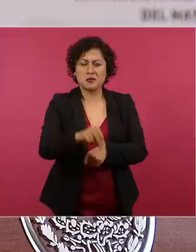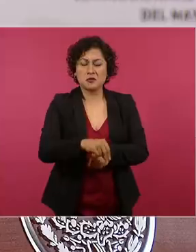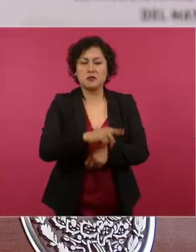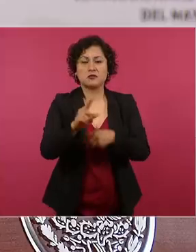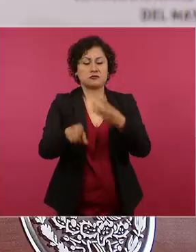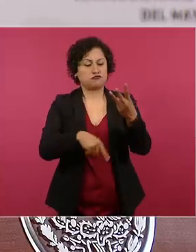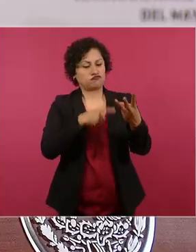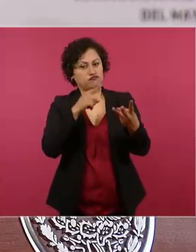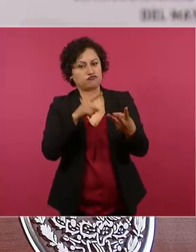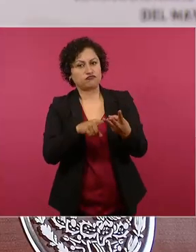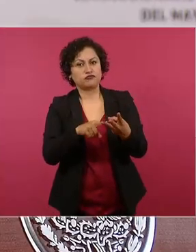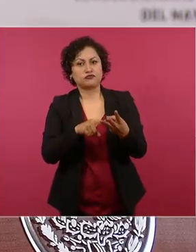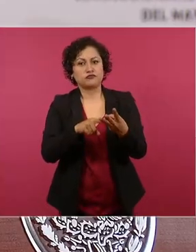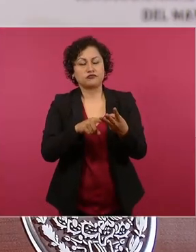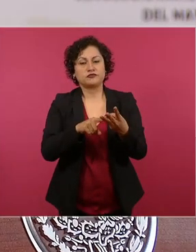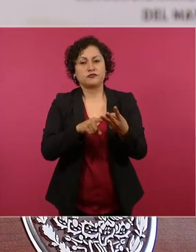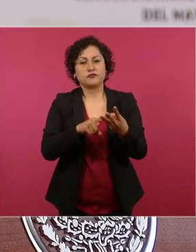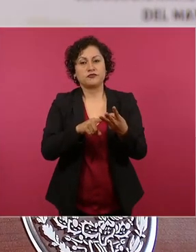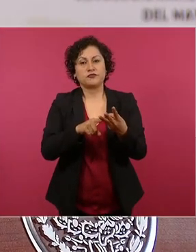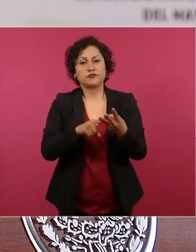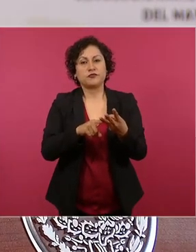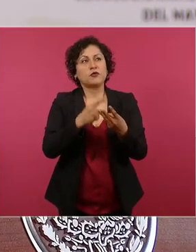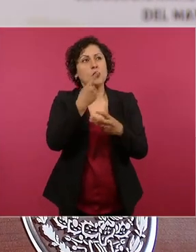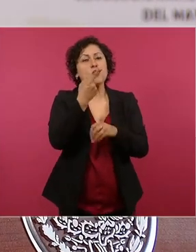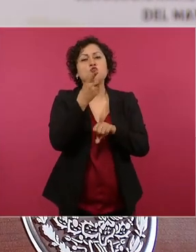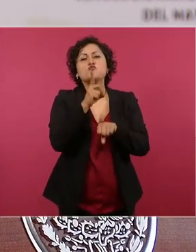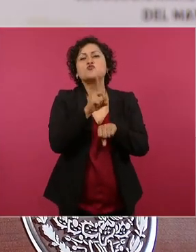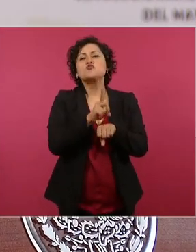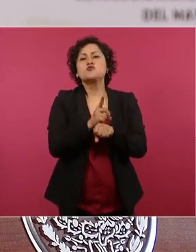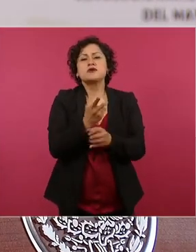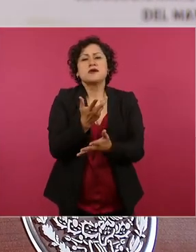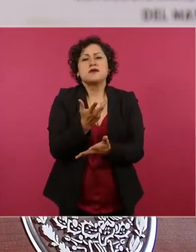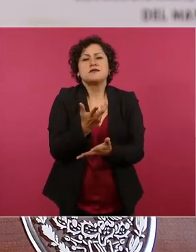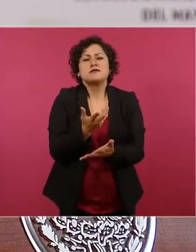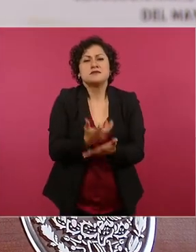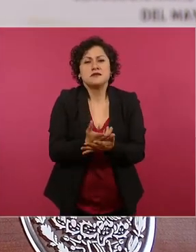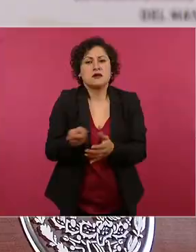que tuviesen un día de descanso el domingo